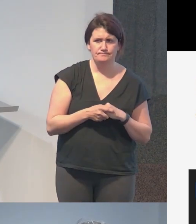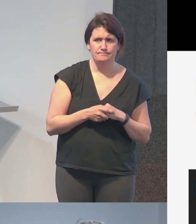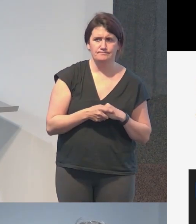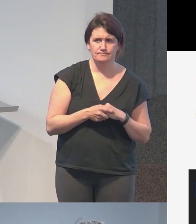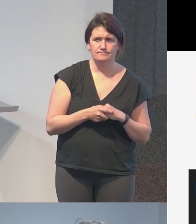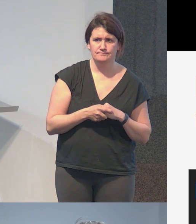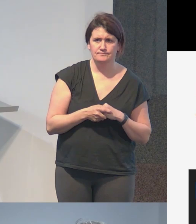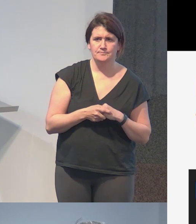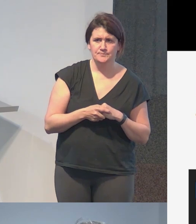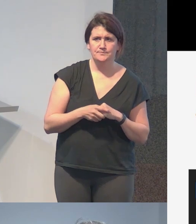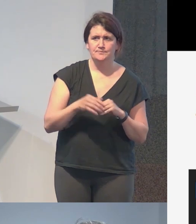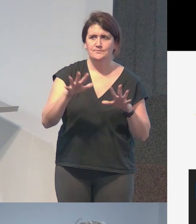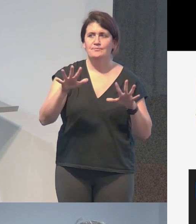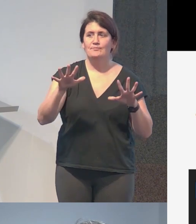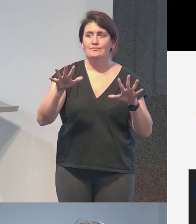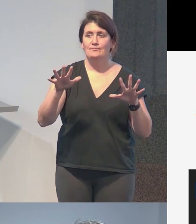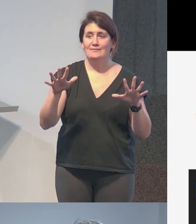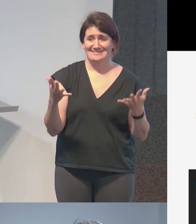Entonces, puede